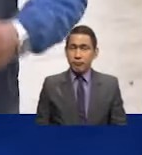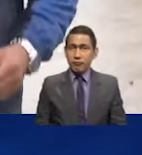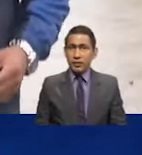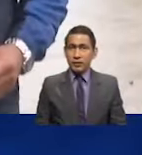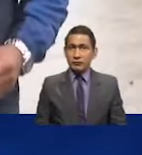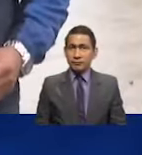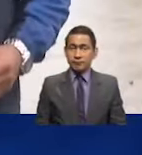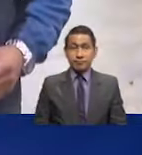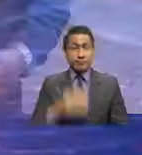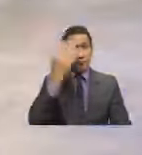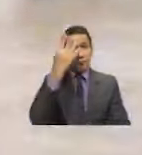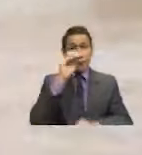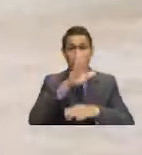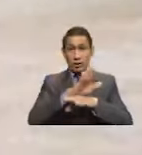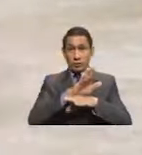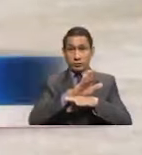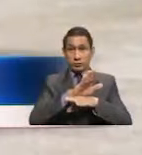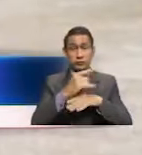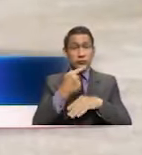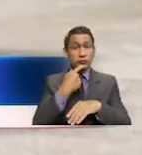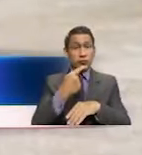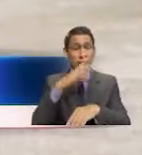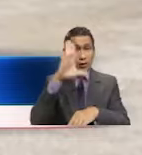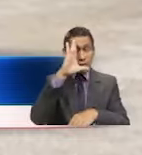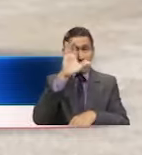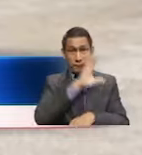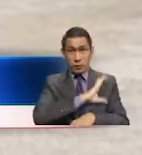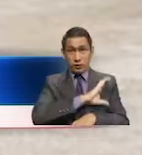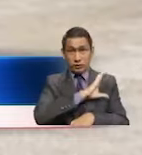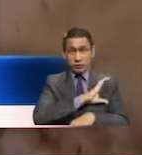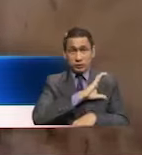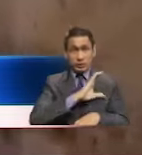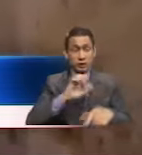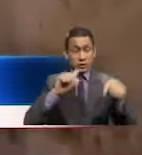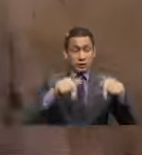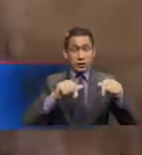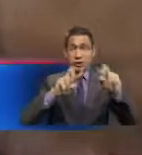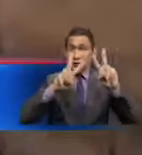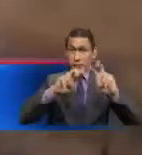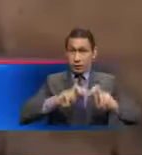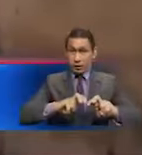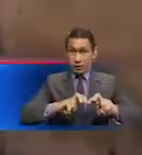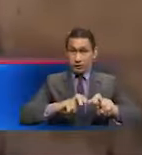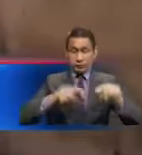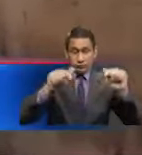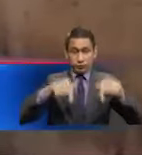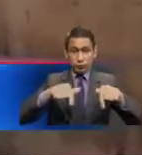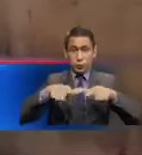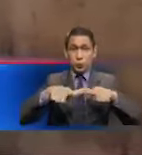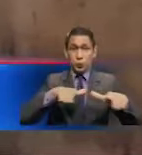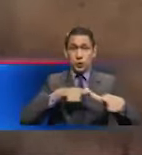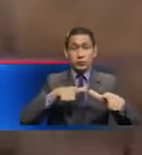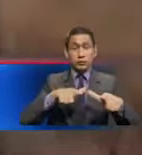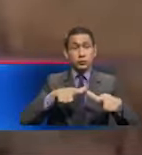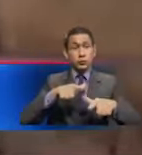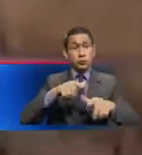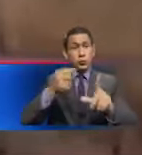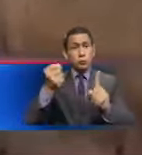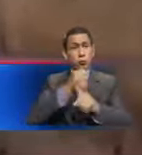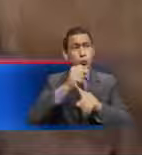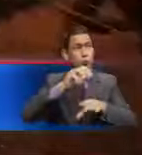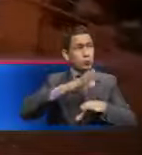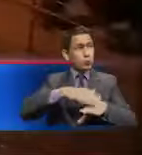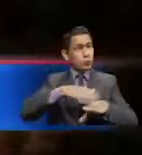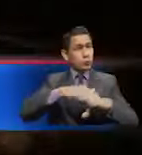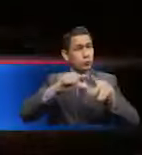¿Qué tal? Buenas tardes. Según la policía, el sector donde se intervino opera un grupo terrorista. Durante el operativo se